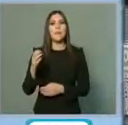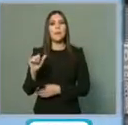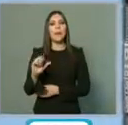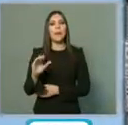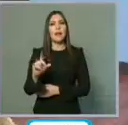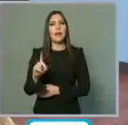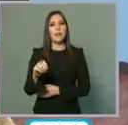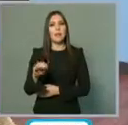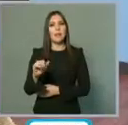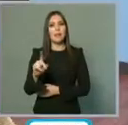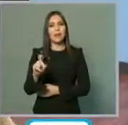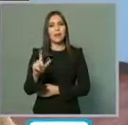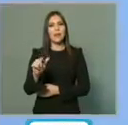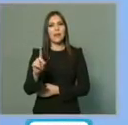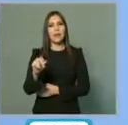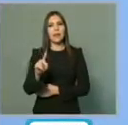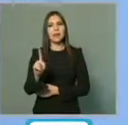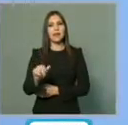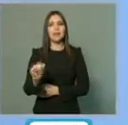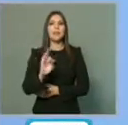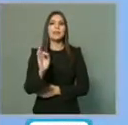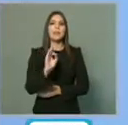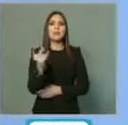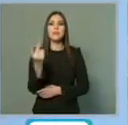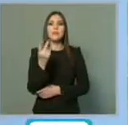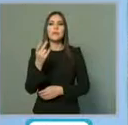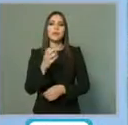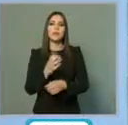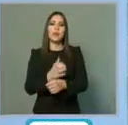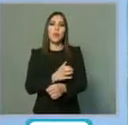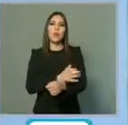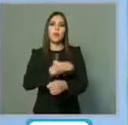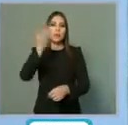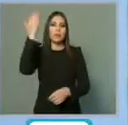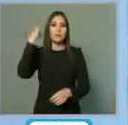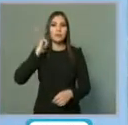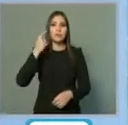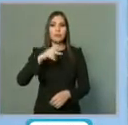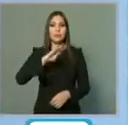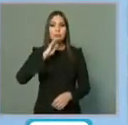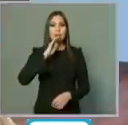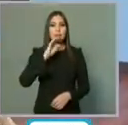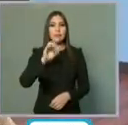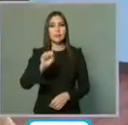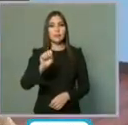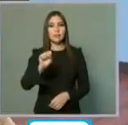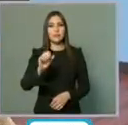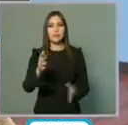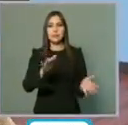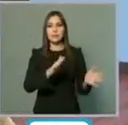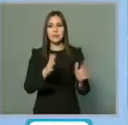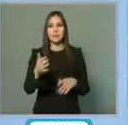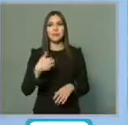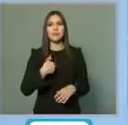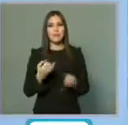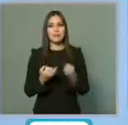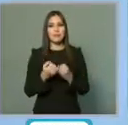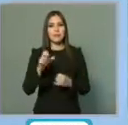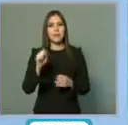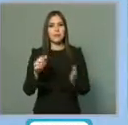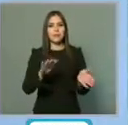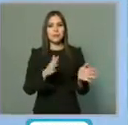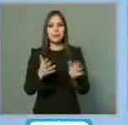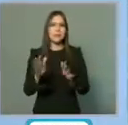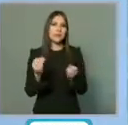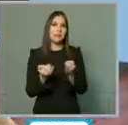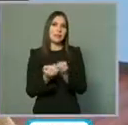también. que son compañeras Sí. y ni sé. Y quizá contemporáneas, porque me dices que tu mamá tiene 60 y tantos y yo también tengo 60 y